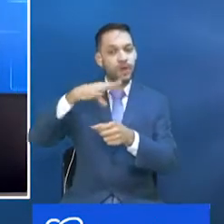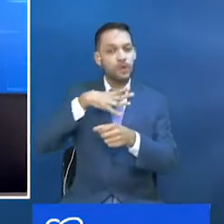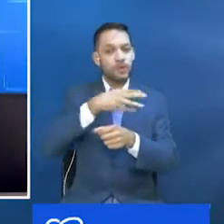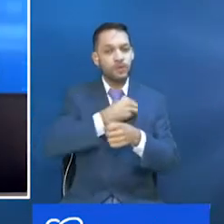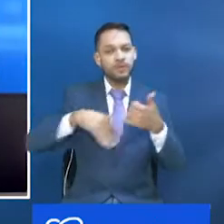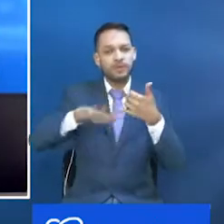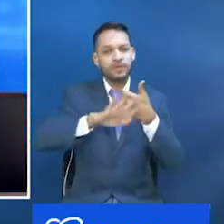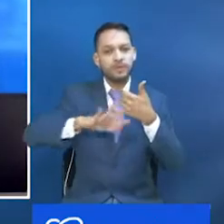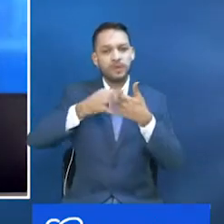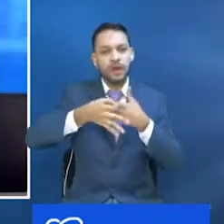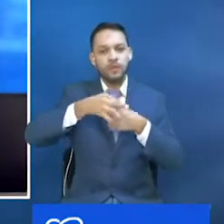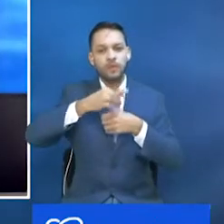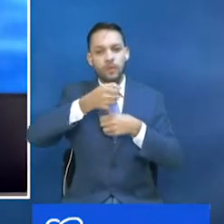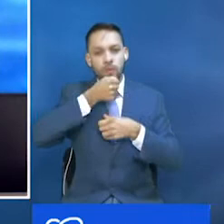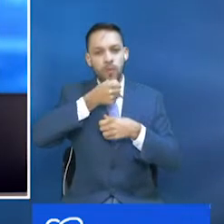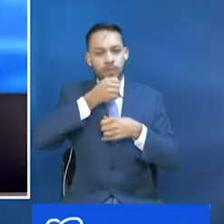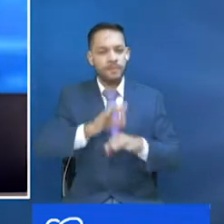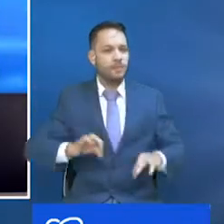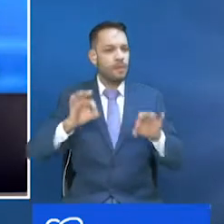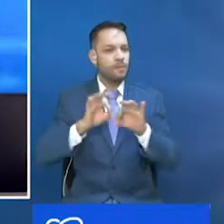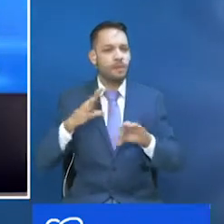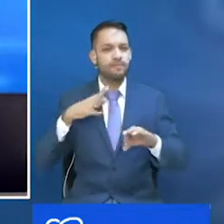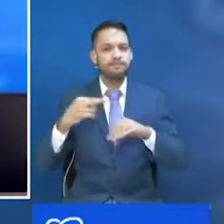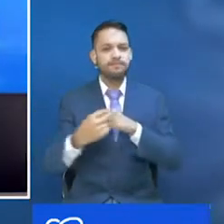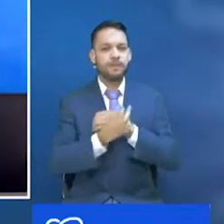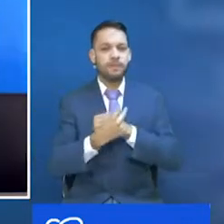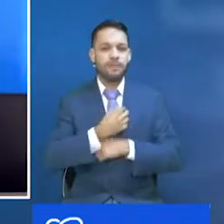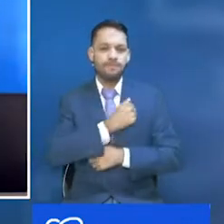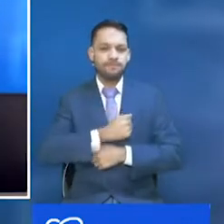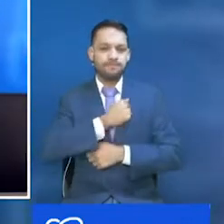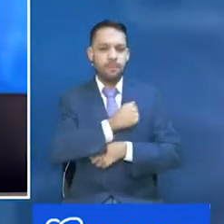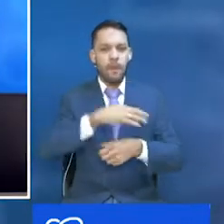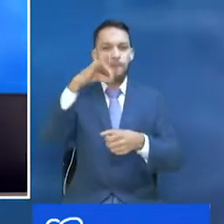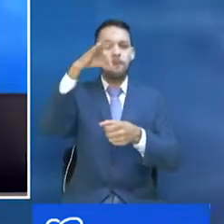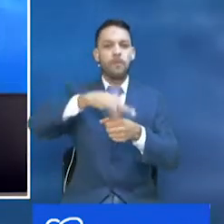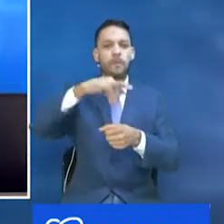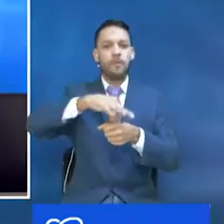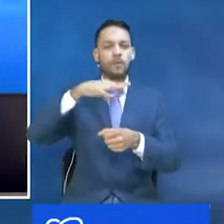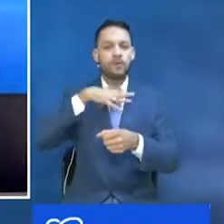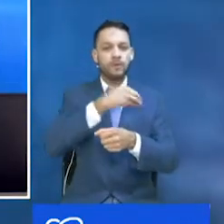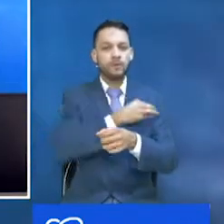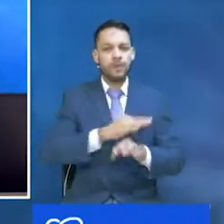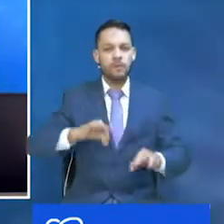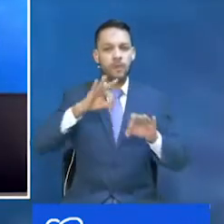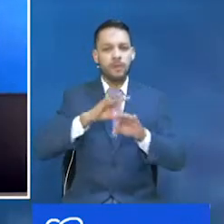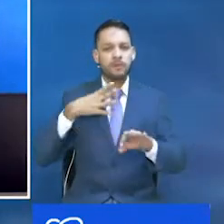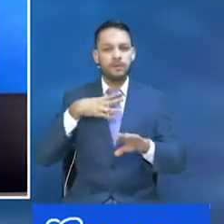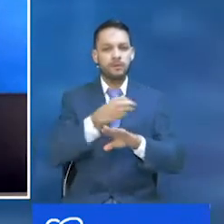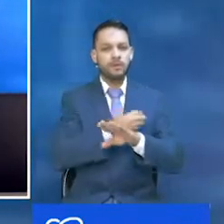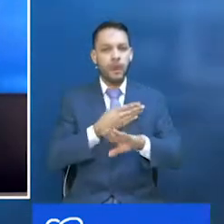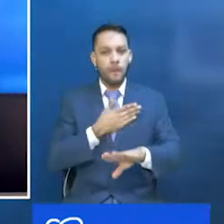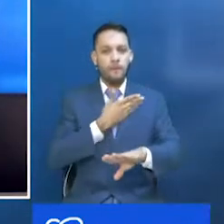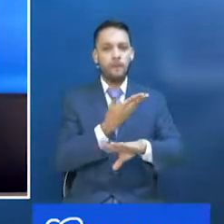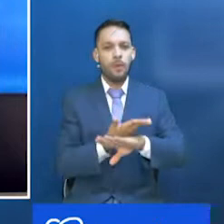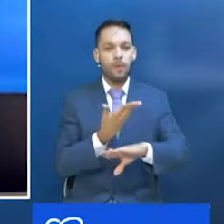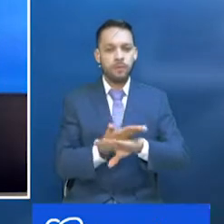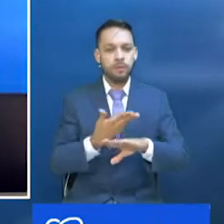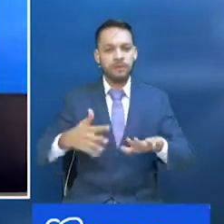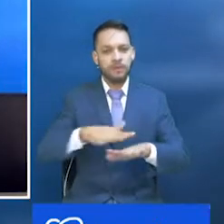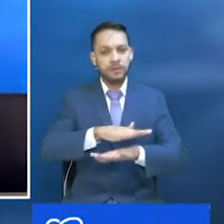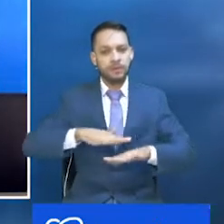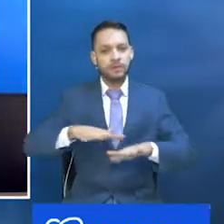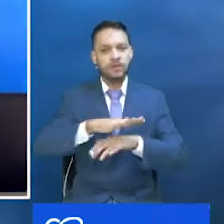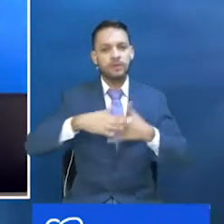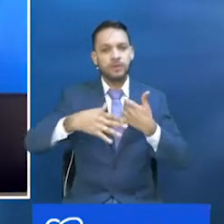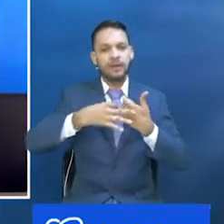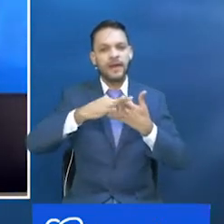país para que todos nuestros televidentes voten nos apoyen porque somos la principal propuesta televisiva de nuestro eje cafetero a